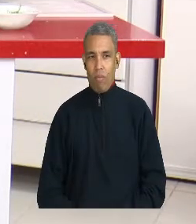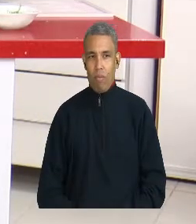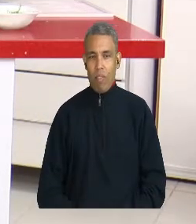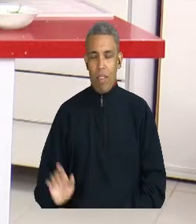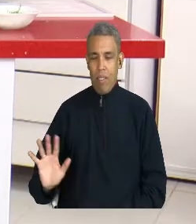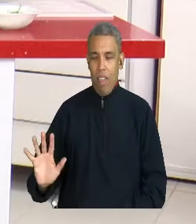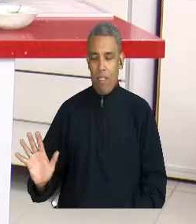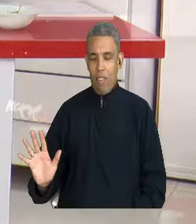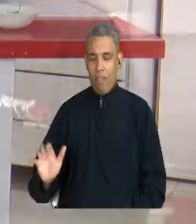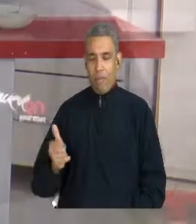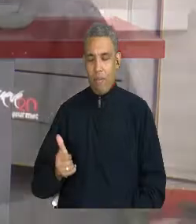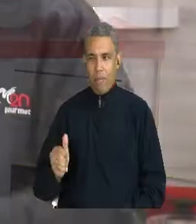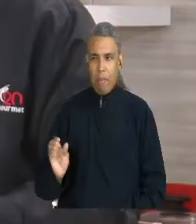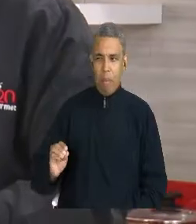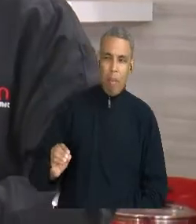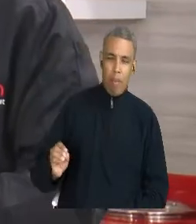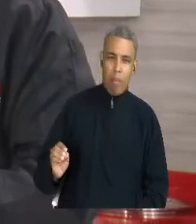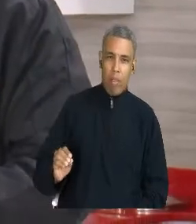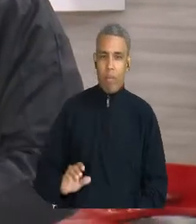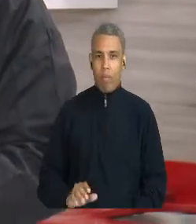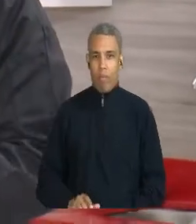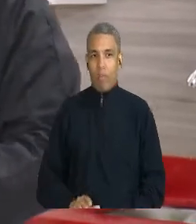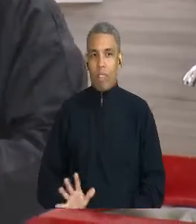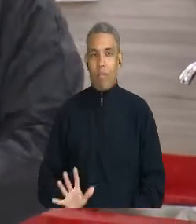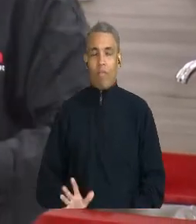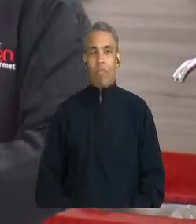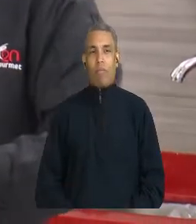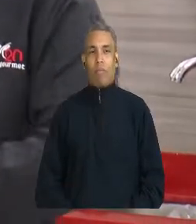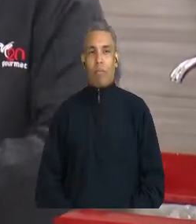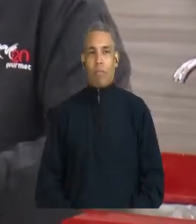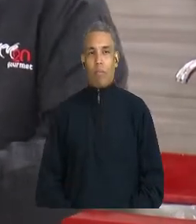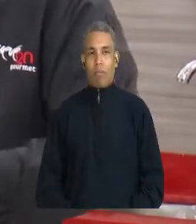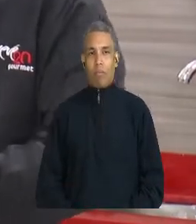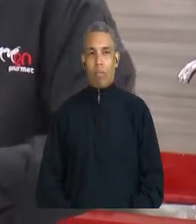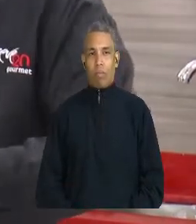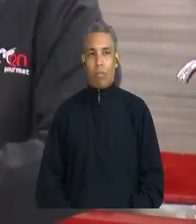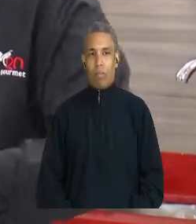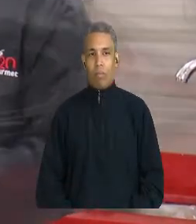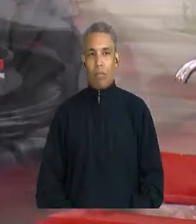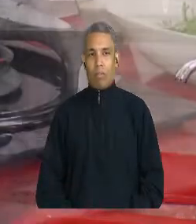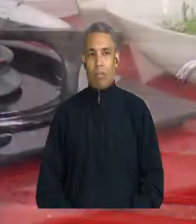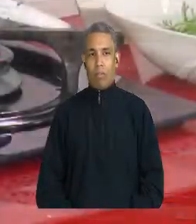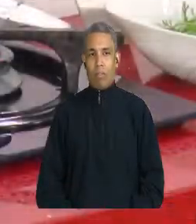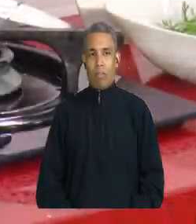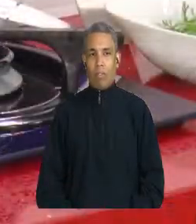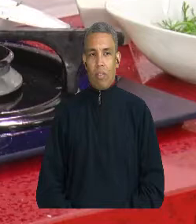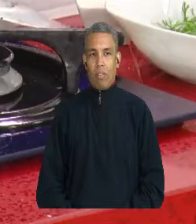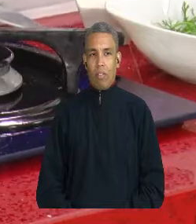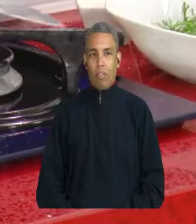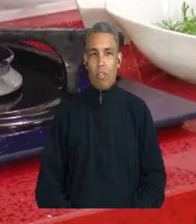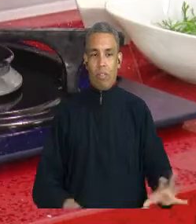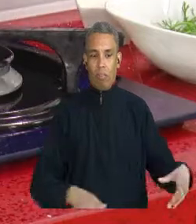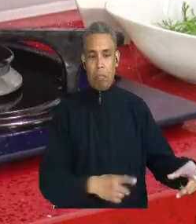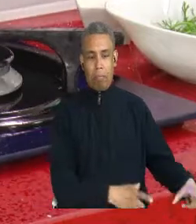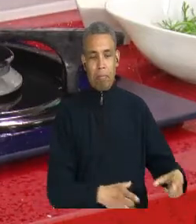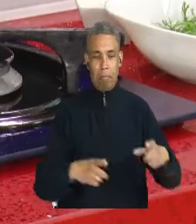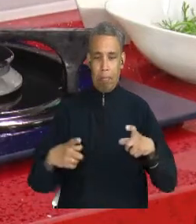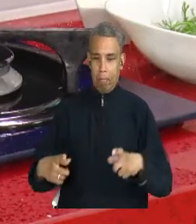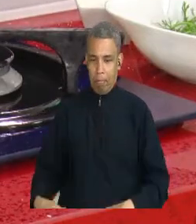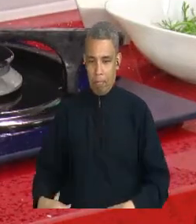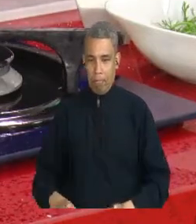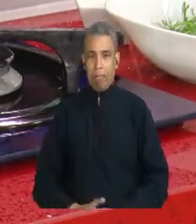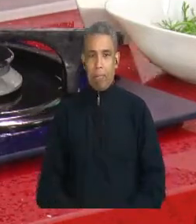bien. Otro poquitico, como va. Ya. Listo, Roche, entonces si quieres subes los platos y hacemos nuestro emplataje. Aquí